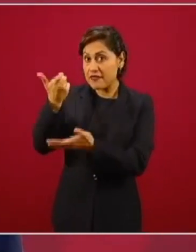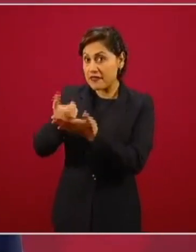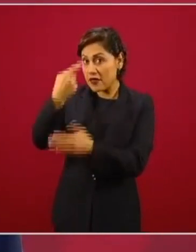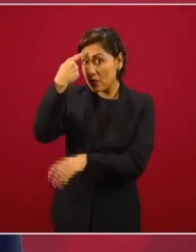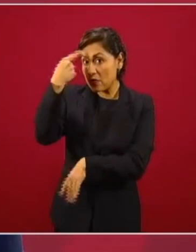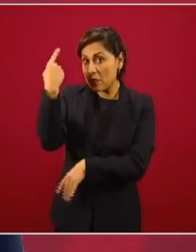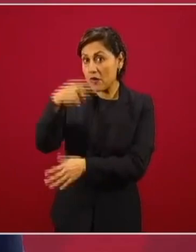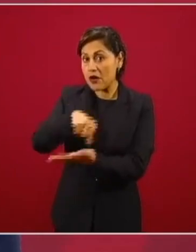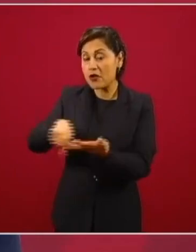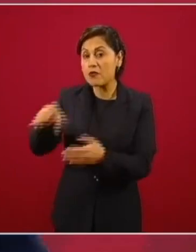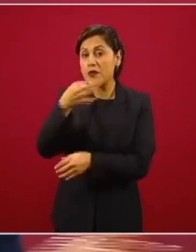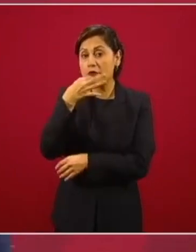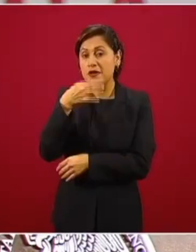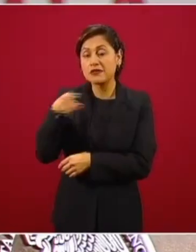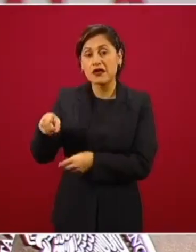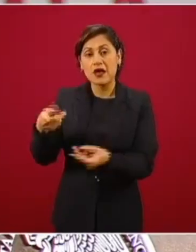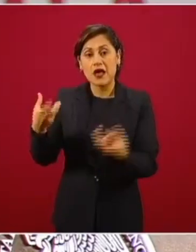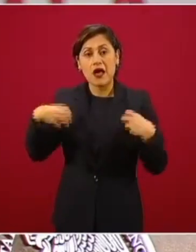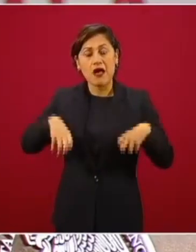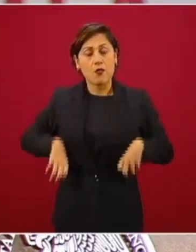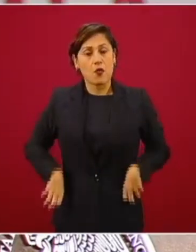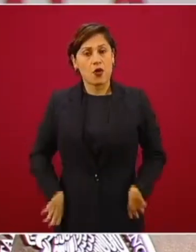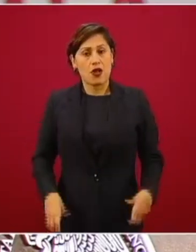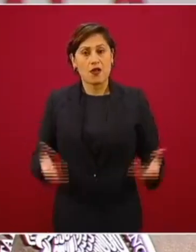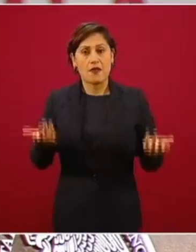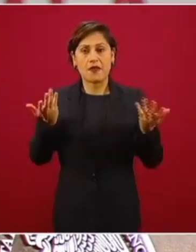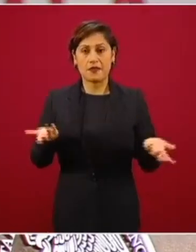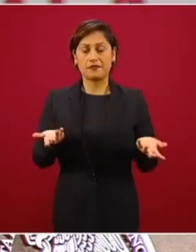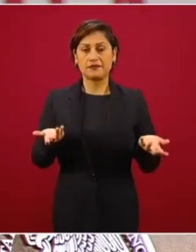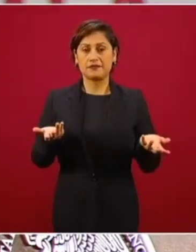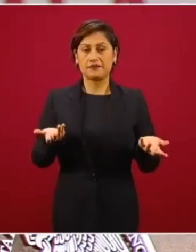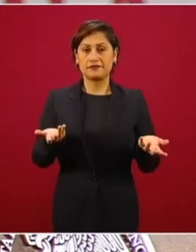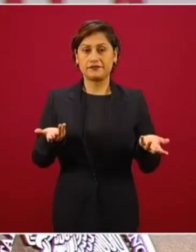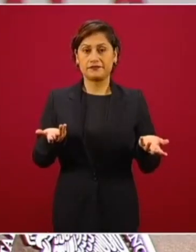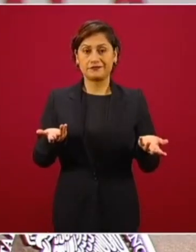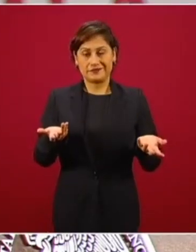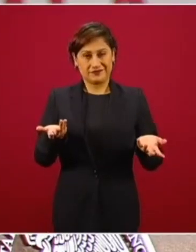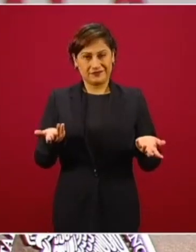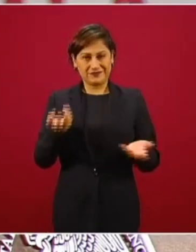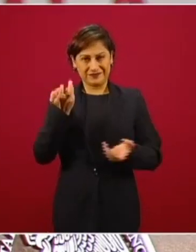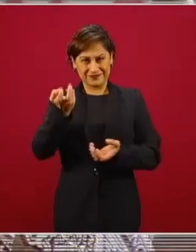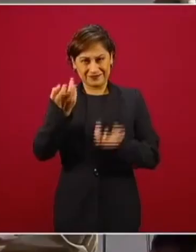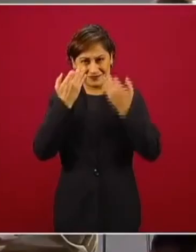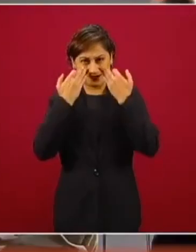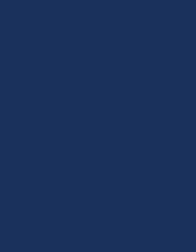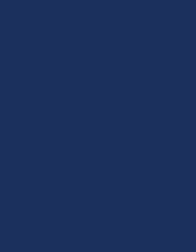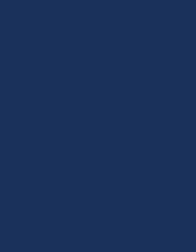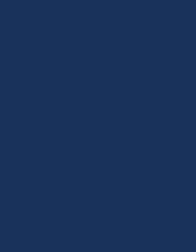O sea, ya, ¿qué más podemos decir?